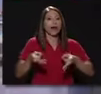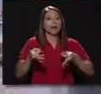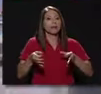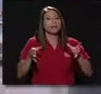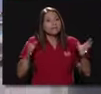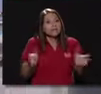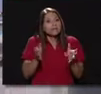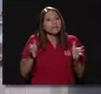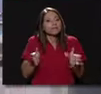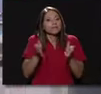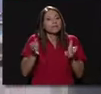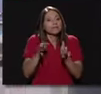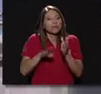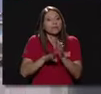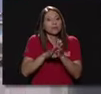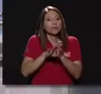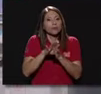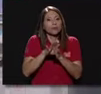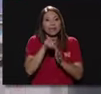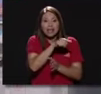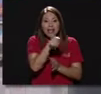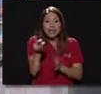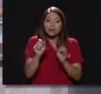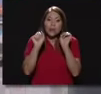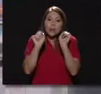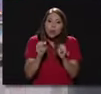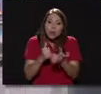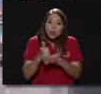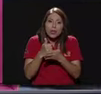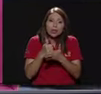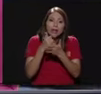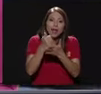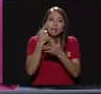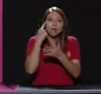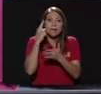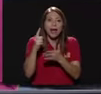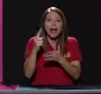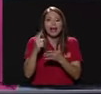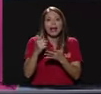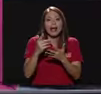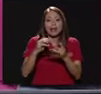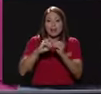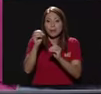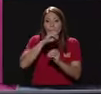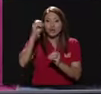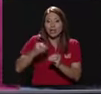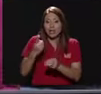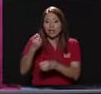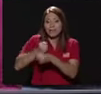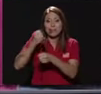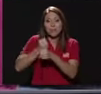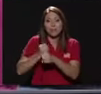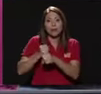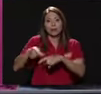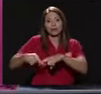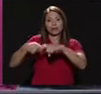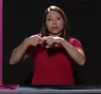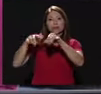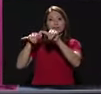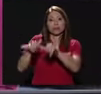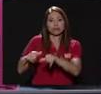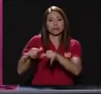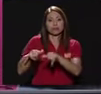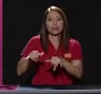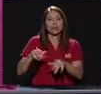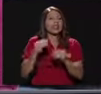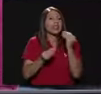que de cierta forma ha llegado a subsanar o a contener un poco también la tasa de desempleo, que es lo que hace que muchas personas, sobre todo con